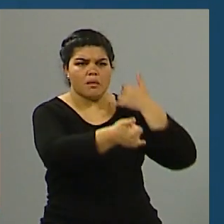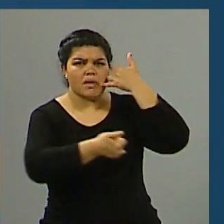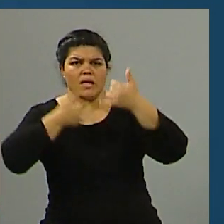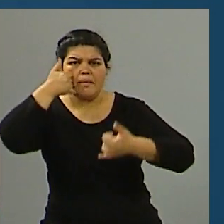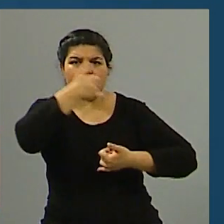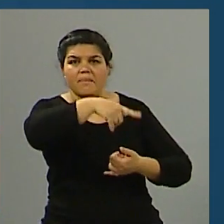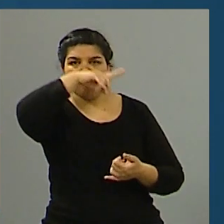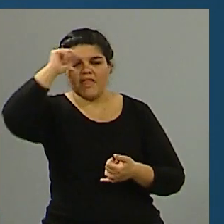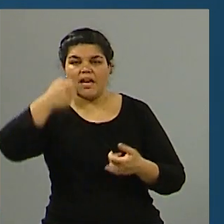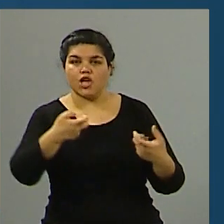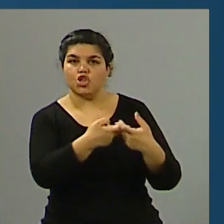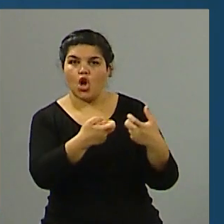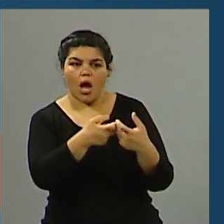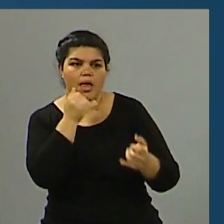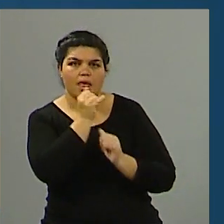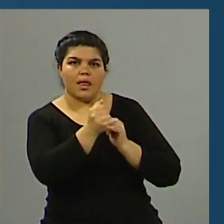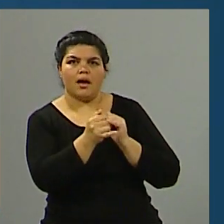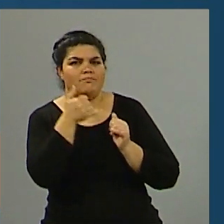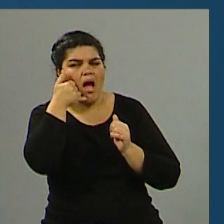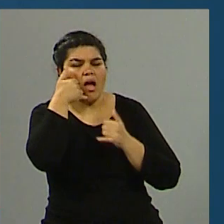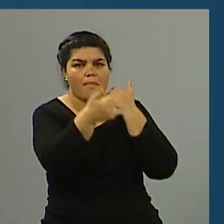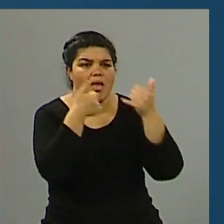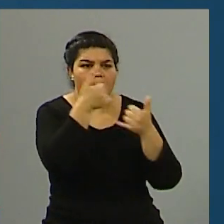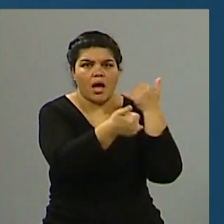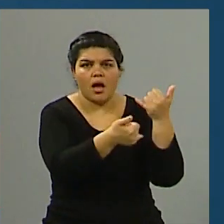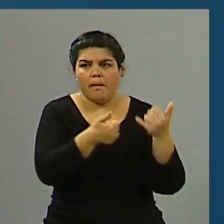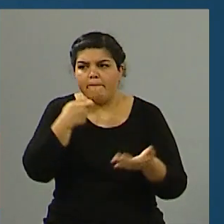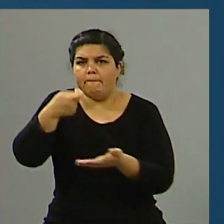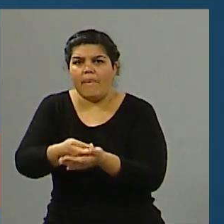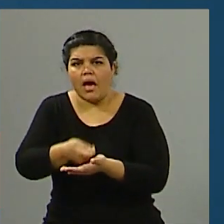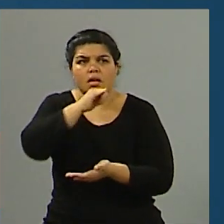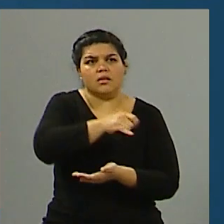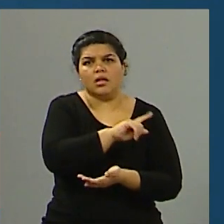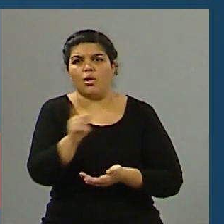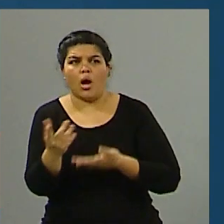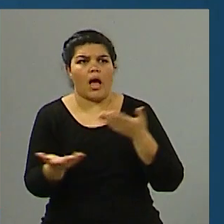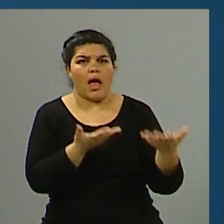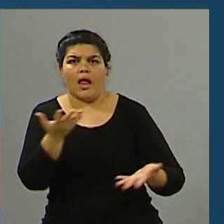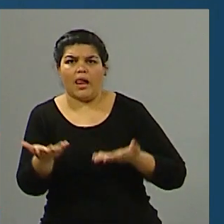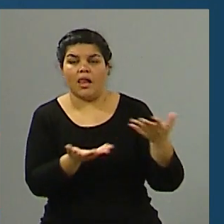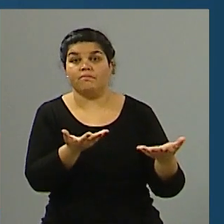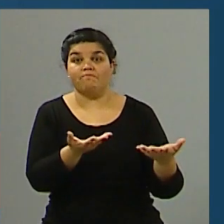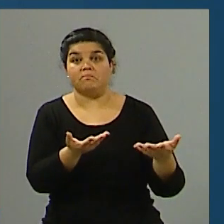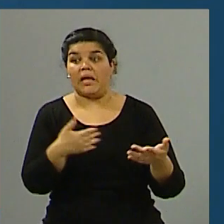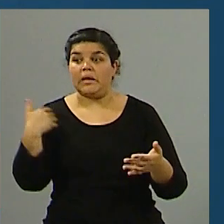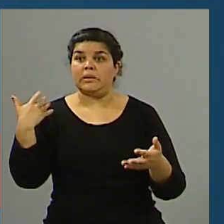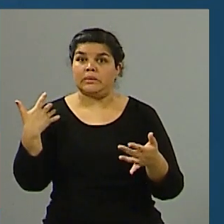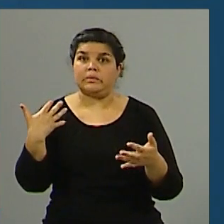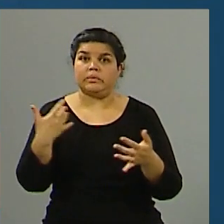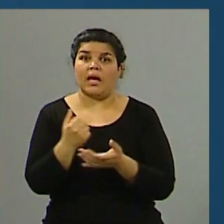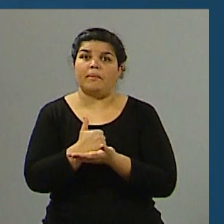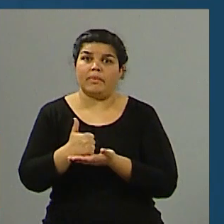todos preguntan si era que había que pagarlo, si no había que pagarlo, bueno, hasta que salió el decreto, ¿cierto? Pero mientras